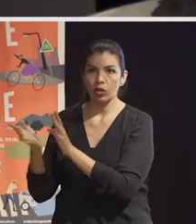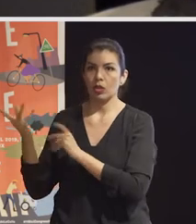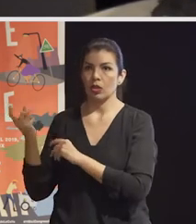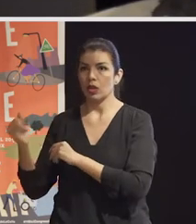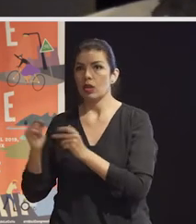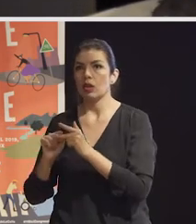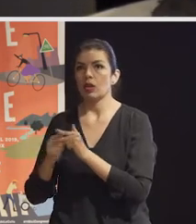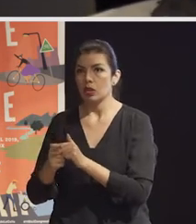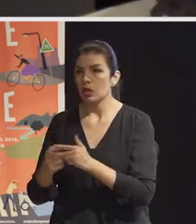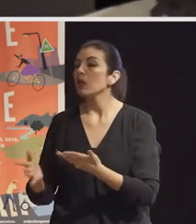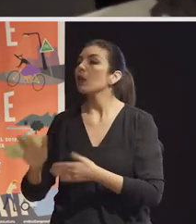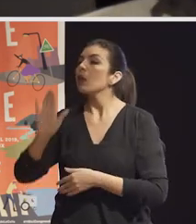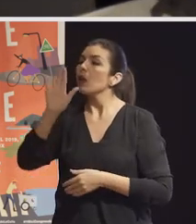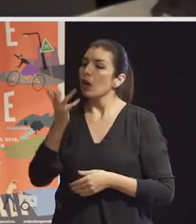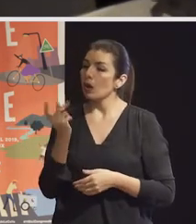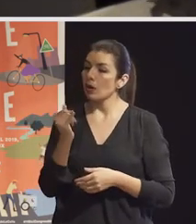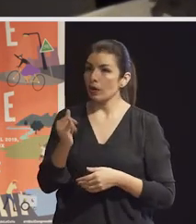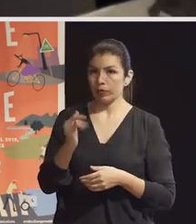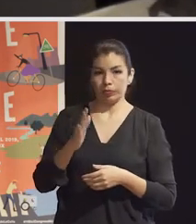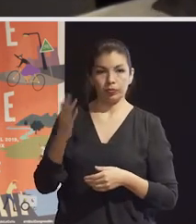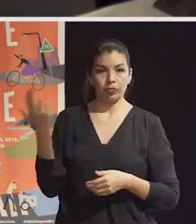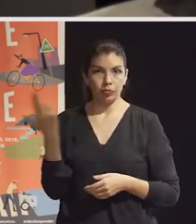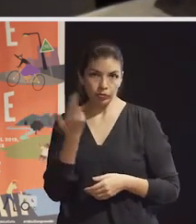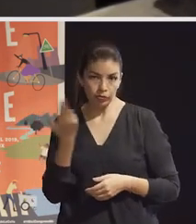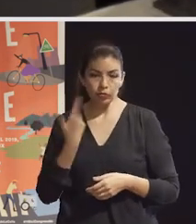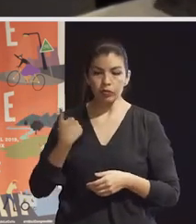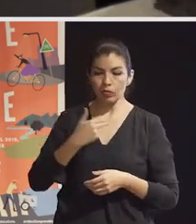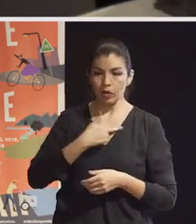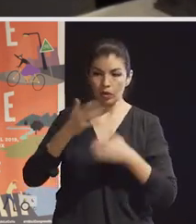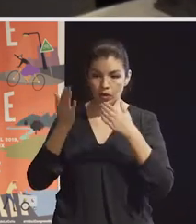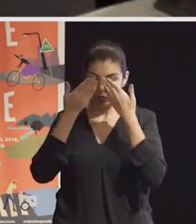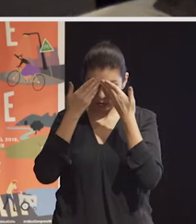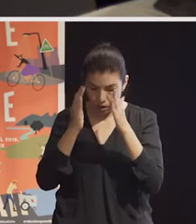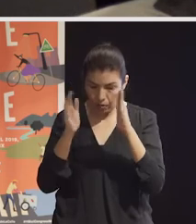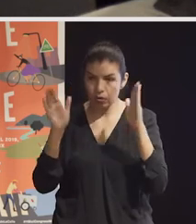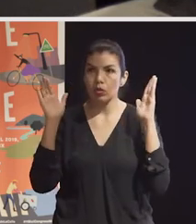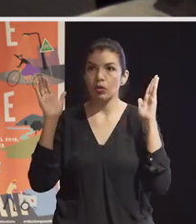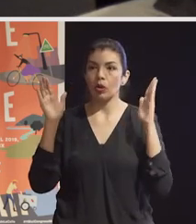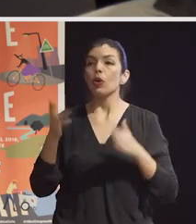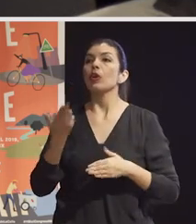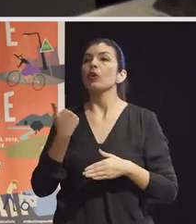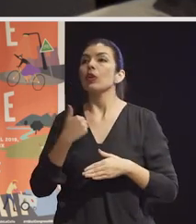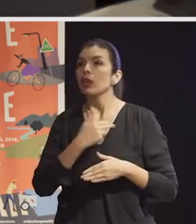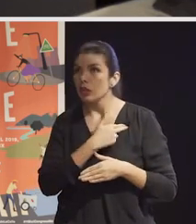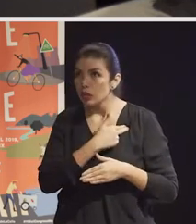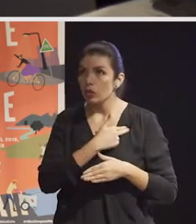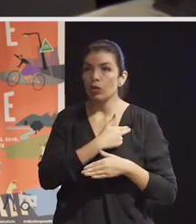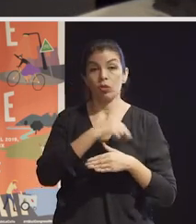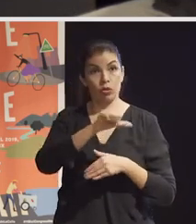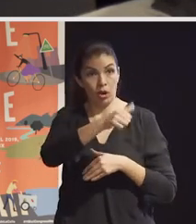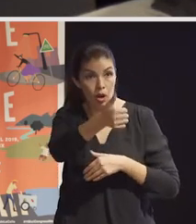entonces pues romper esas barreras y creer que lo que hacemos pues pues a pesar de muchas cosas tiene que sobresalir sí